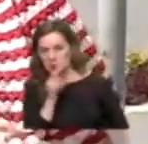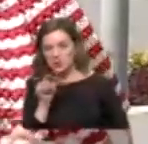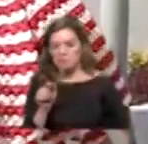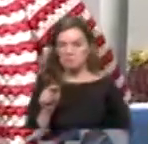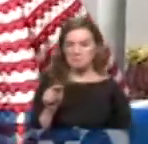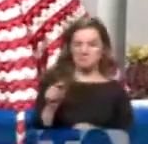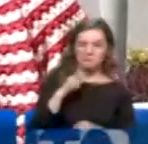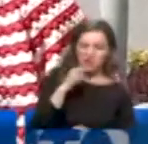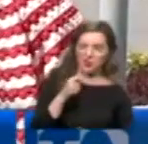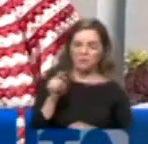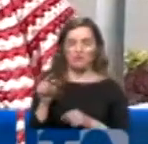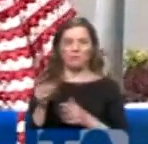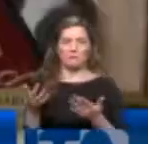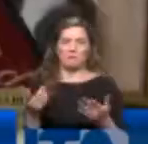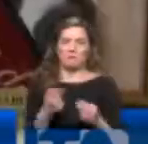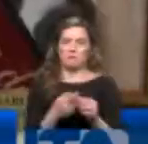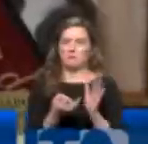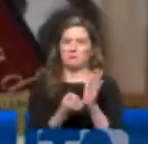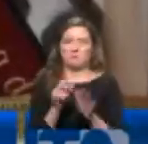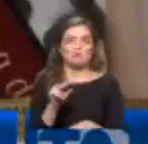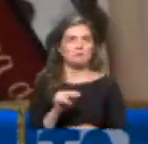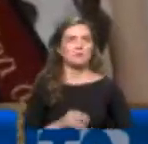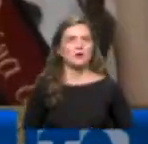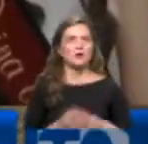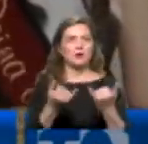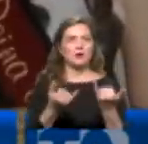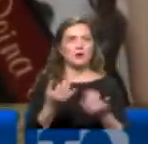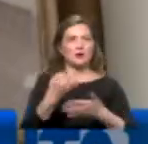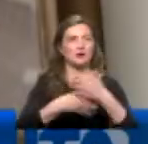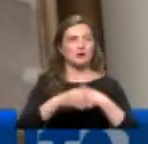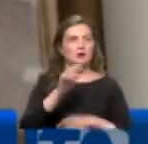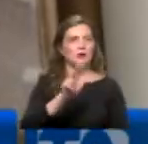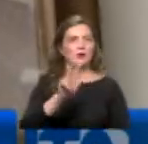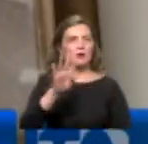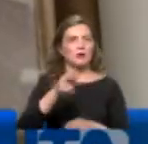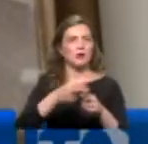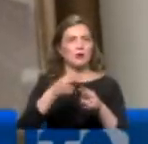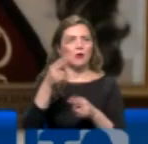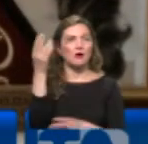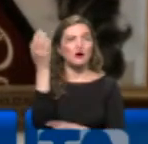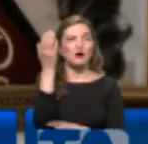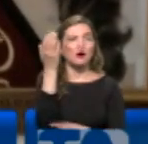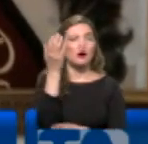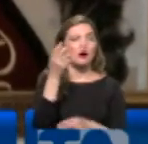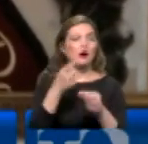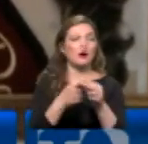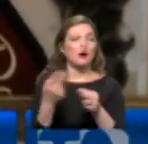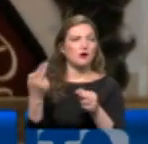belleza que no responde a la quiteñidad. Actualmente son 34 ex reinas de Quito